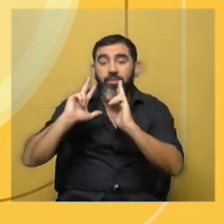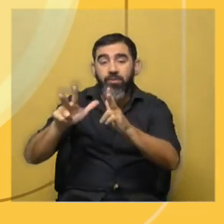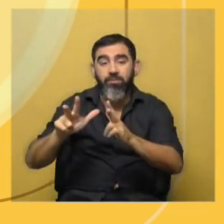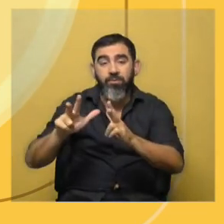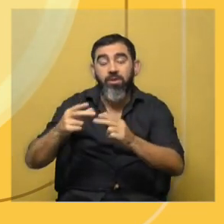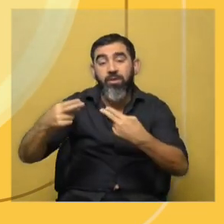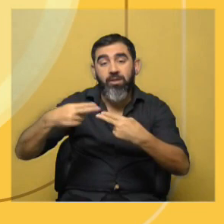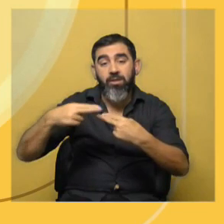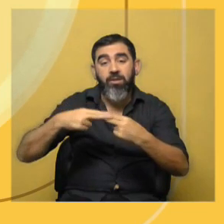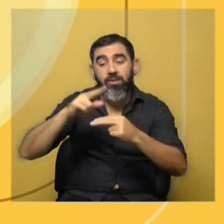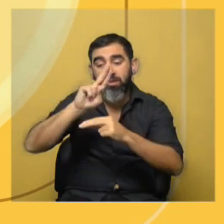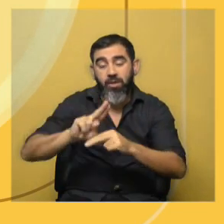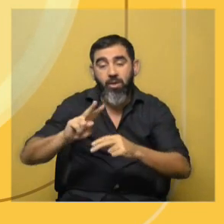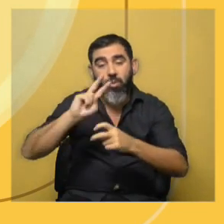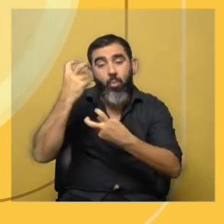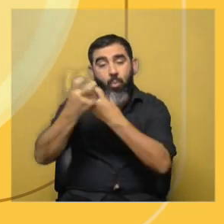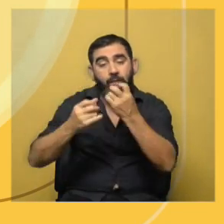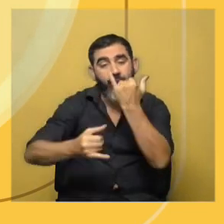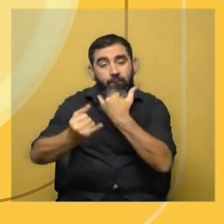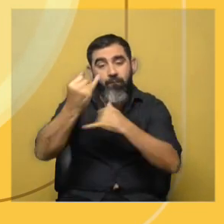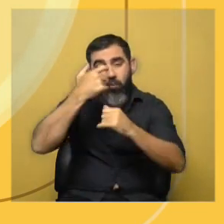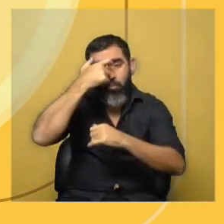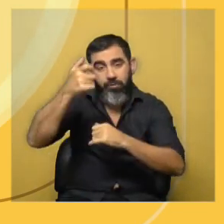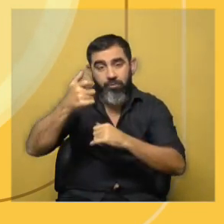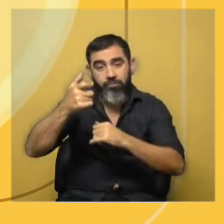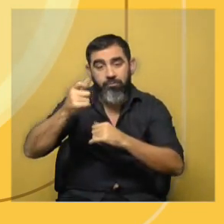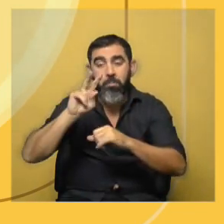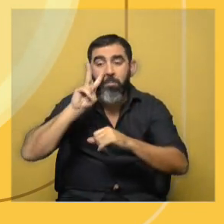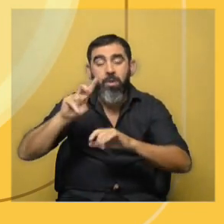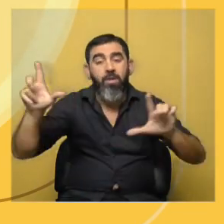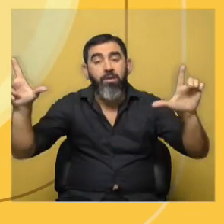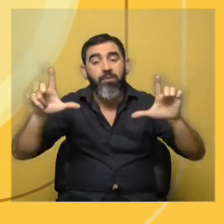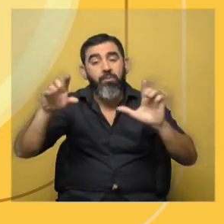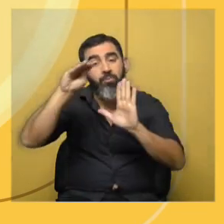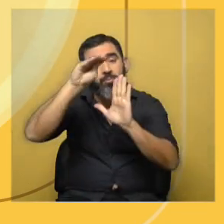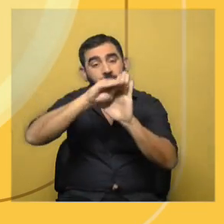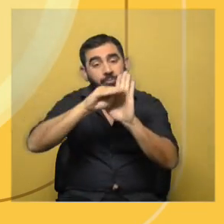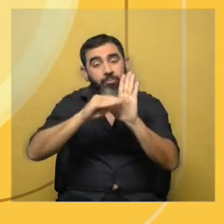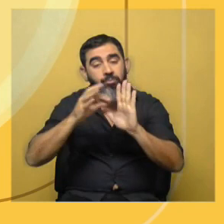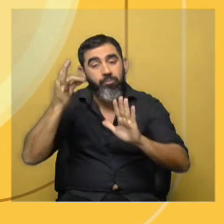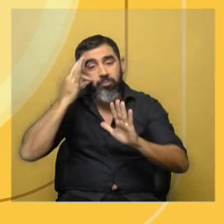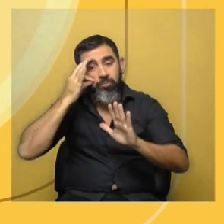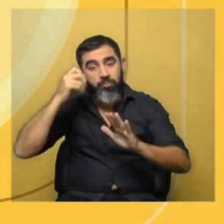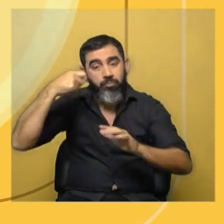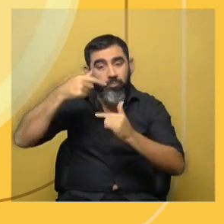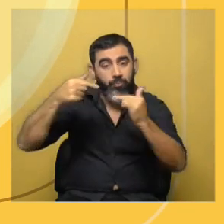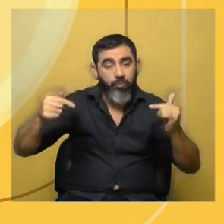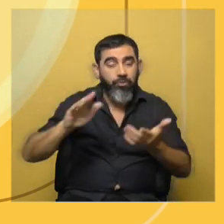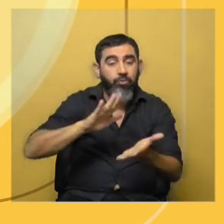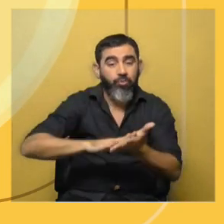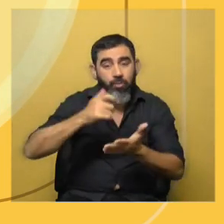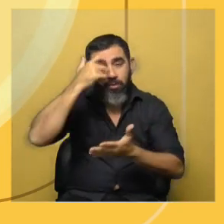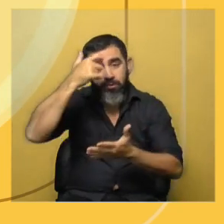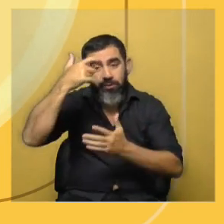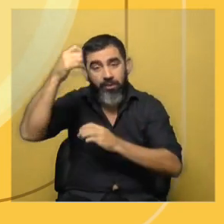utilizan Internet para buscar información científica y miran programas o documentales por televisión sobre